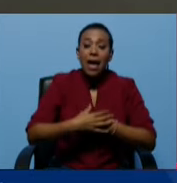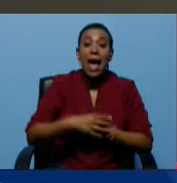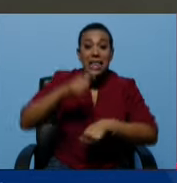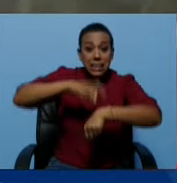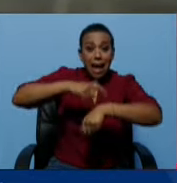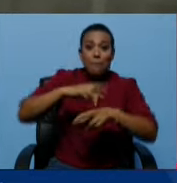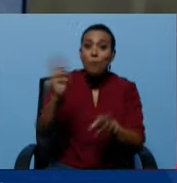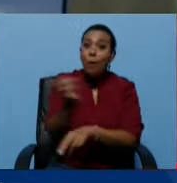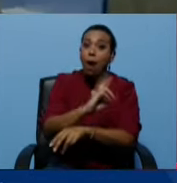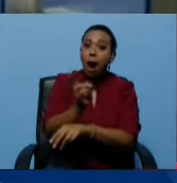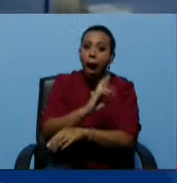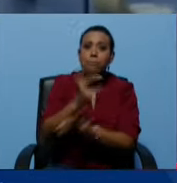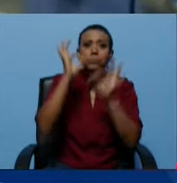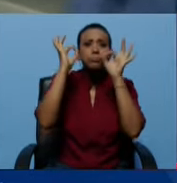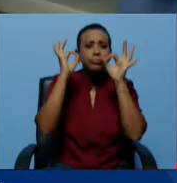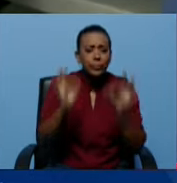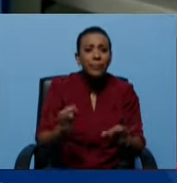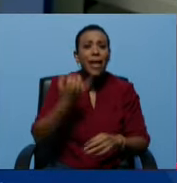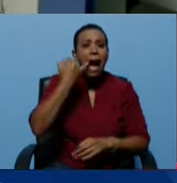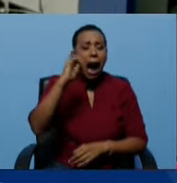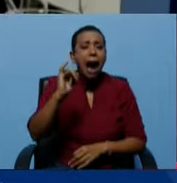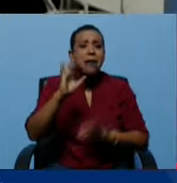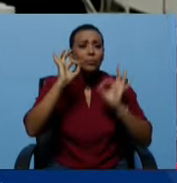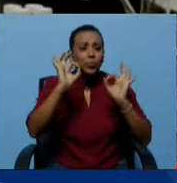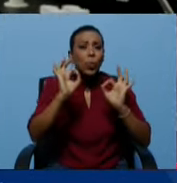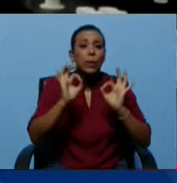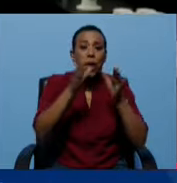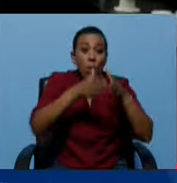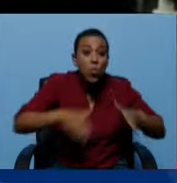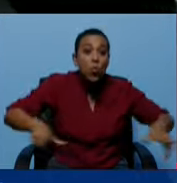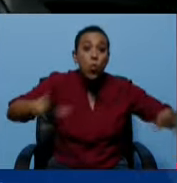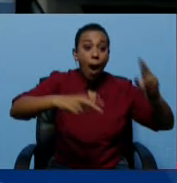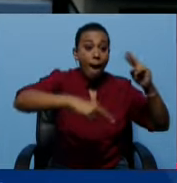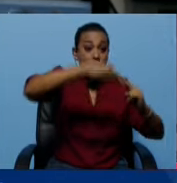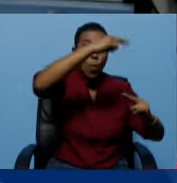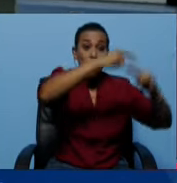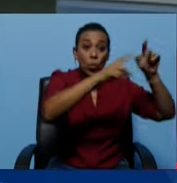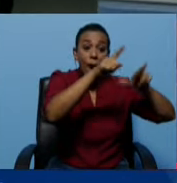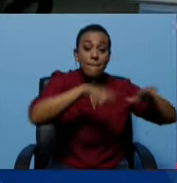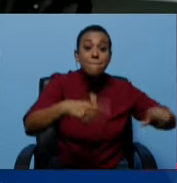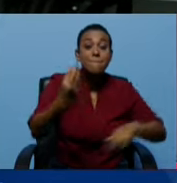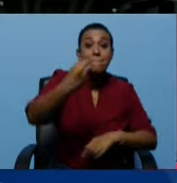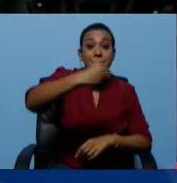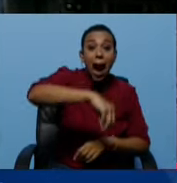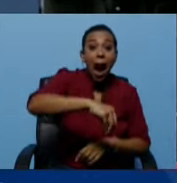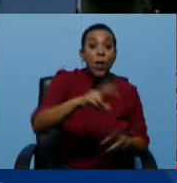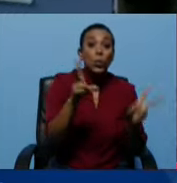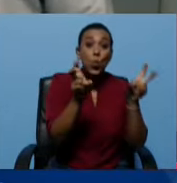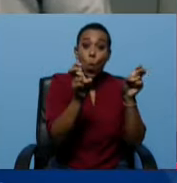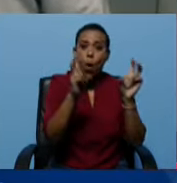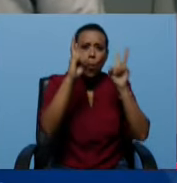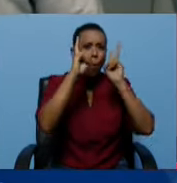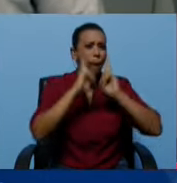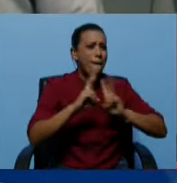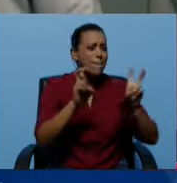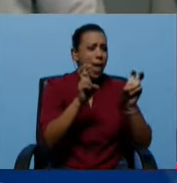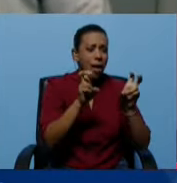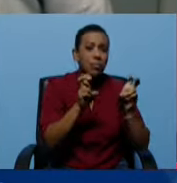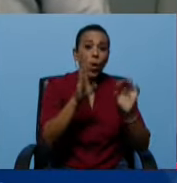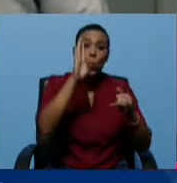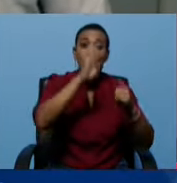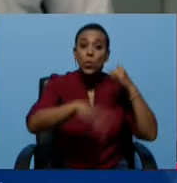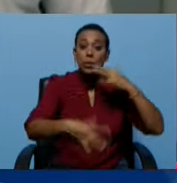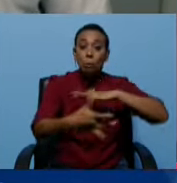tiempo récord hemos tenido este edificio, esta sede, que además de paquete, todo nuevo, de